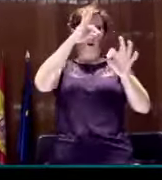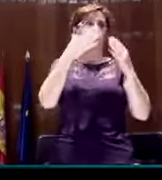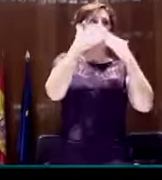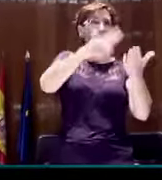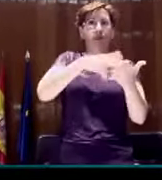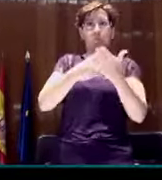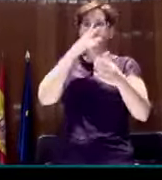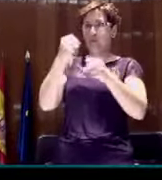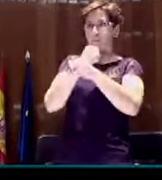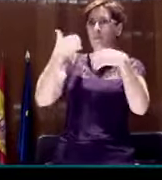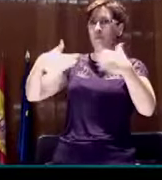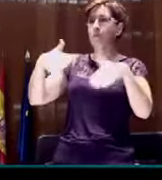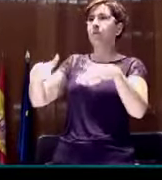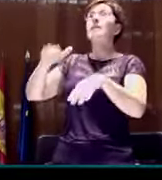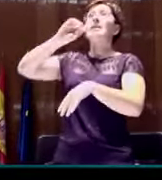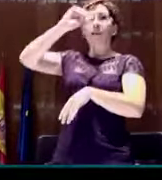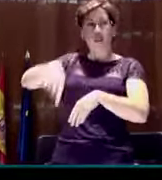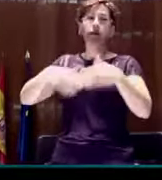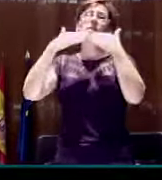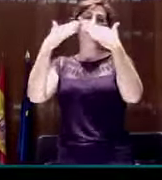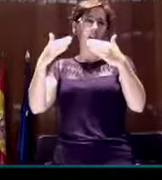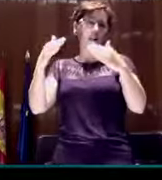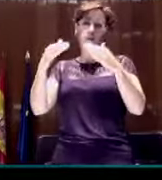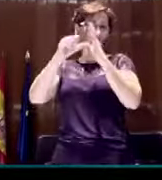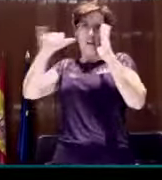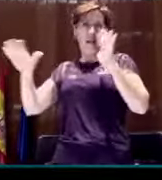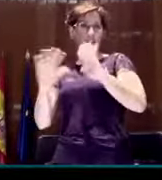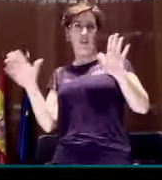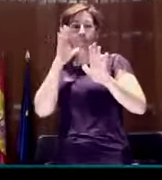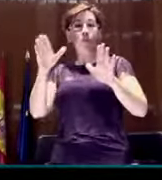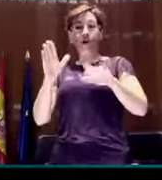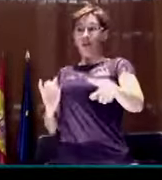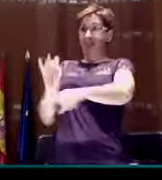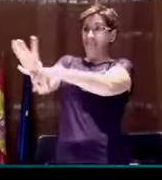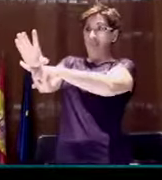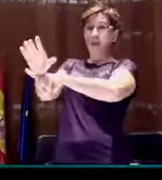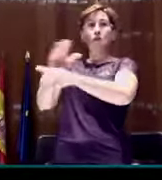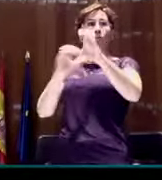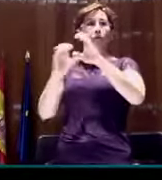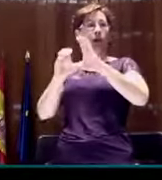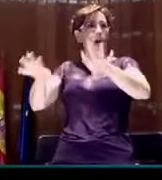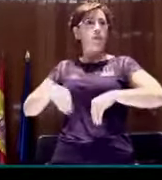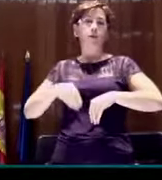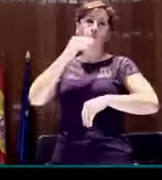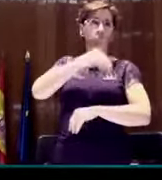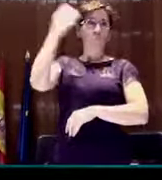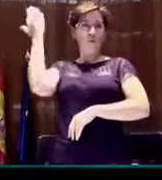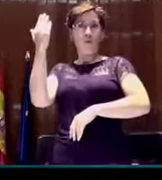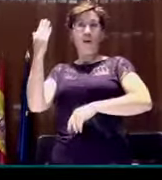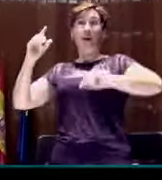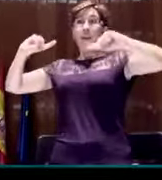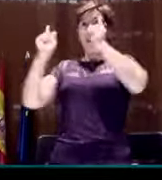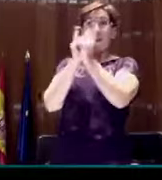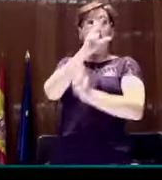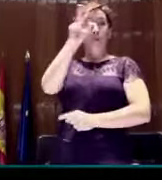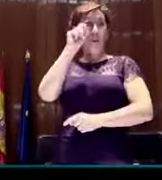haciendo. Y, por supuesto, y sobre todo, agradecer al CNLSE que nos hayan aceptado esta comunicación. Tengo solo 20 minutos. En el último